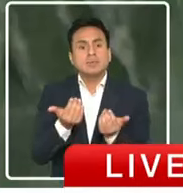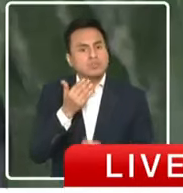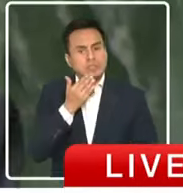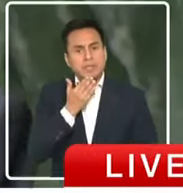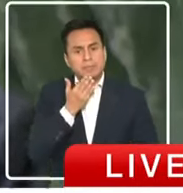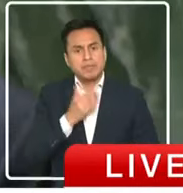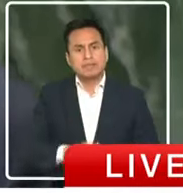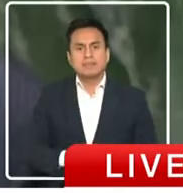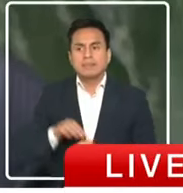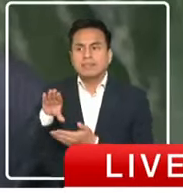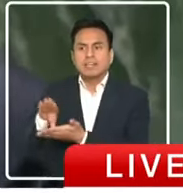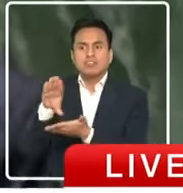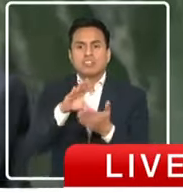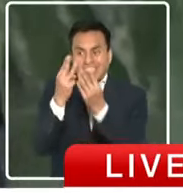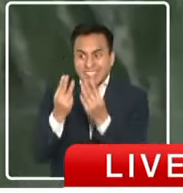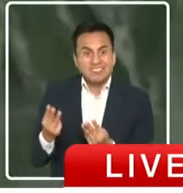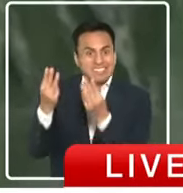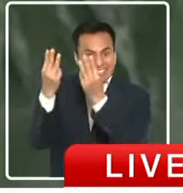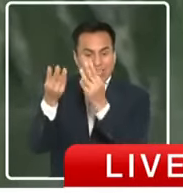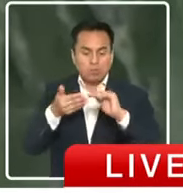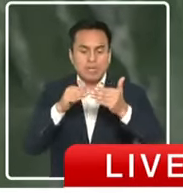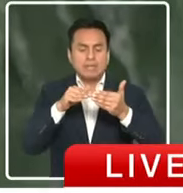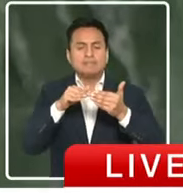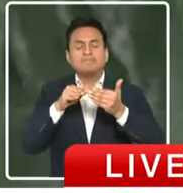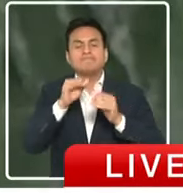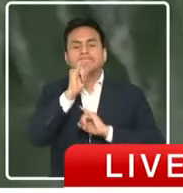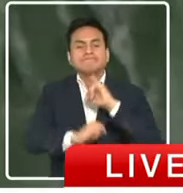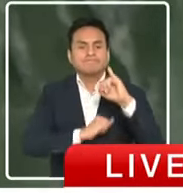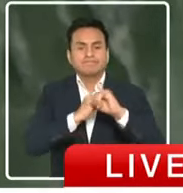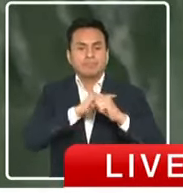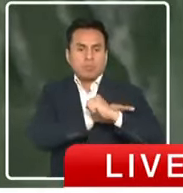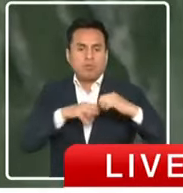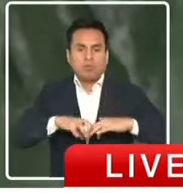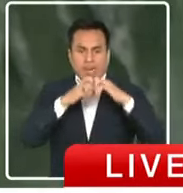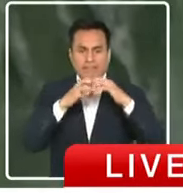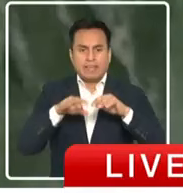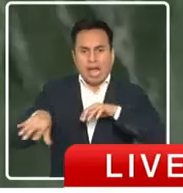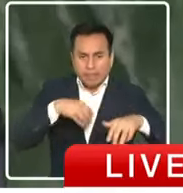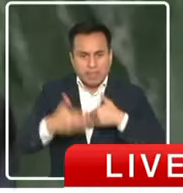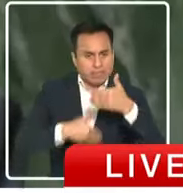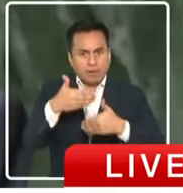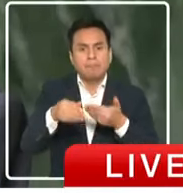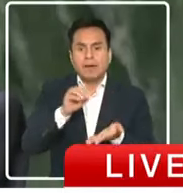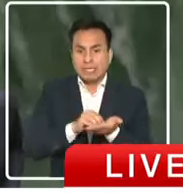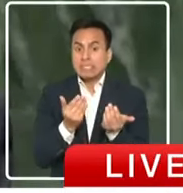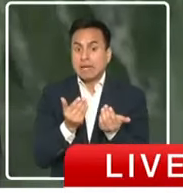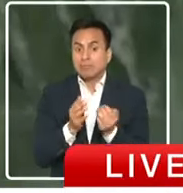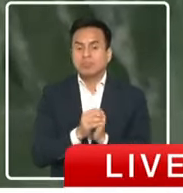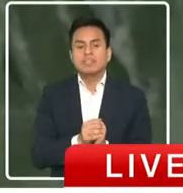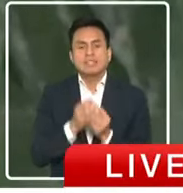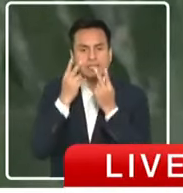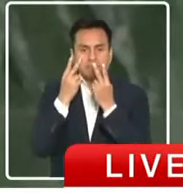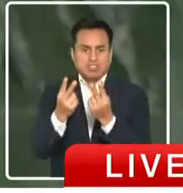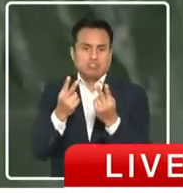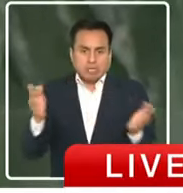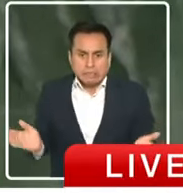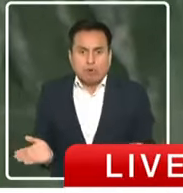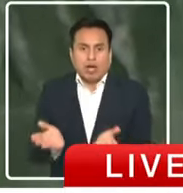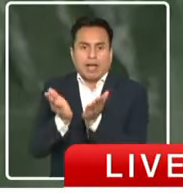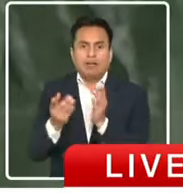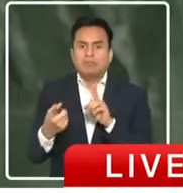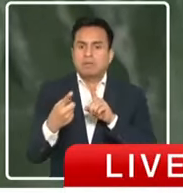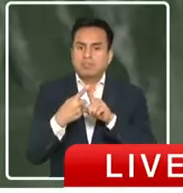también a las Naciones Unidas y a una comunidad internacional más fuerte, más activa. Esta es la visión que hemos empujado en